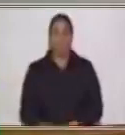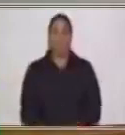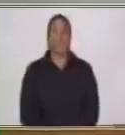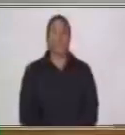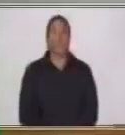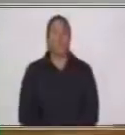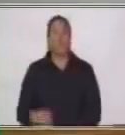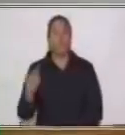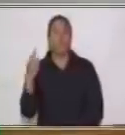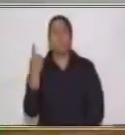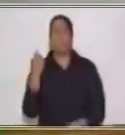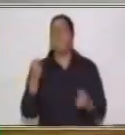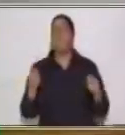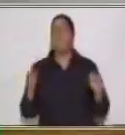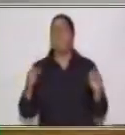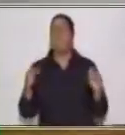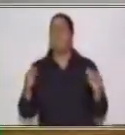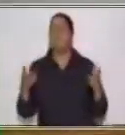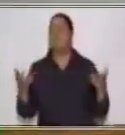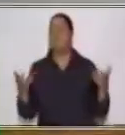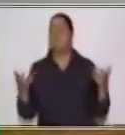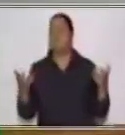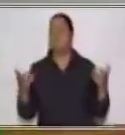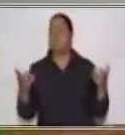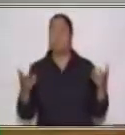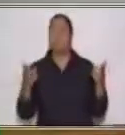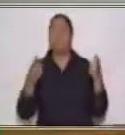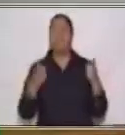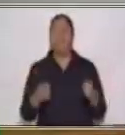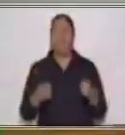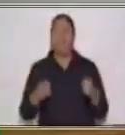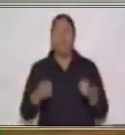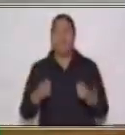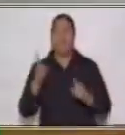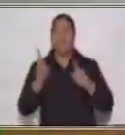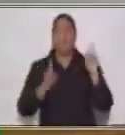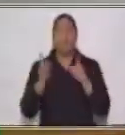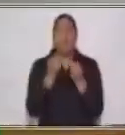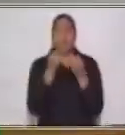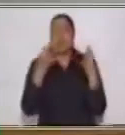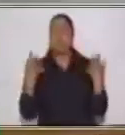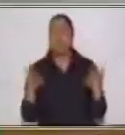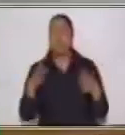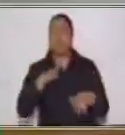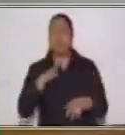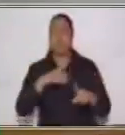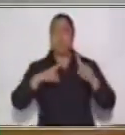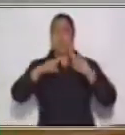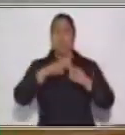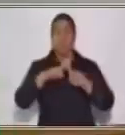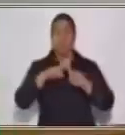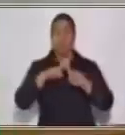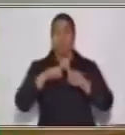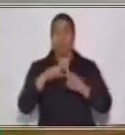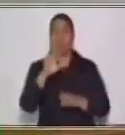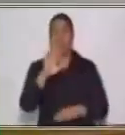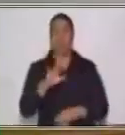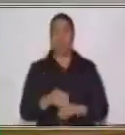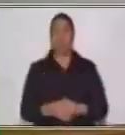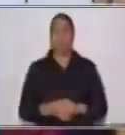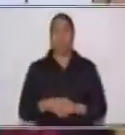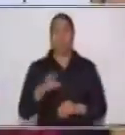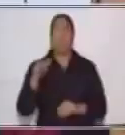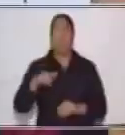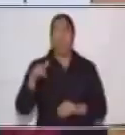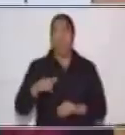lo primero que hacemos es asignar qué valores va a tomar x. En este caso, los valores que va a